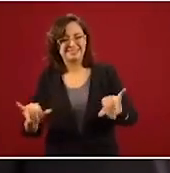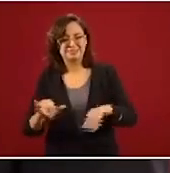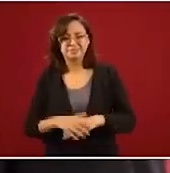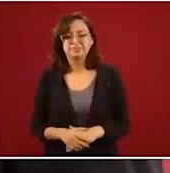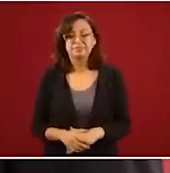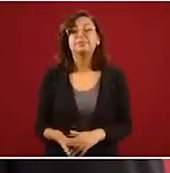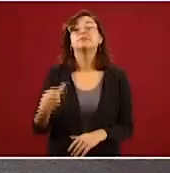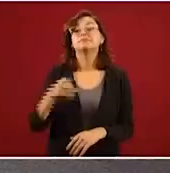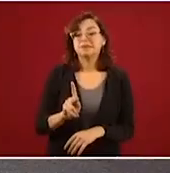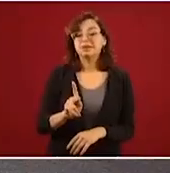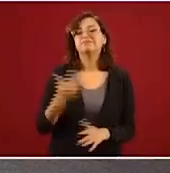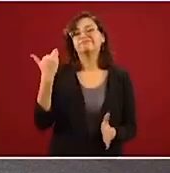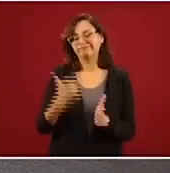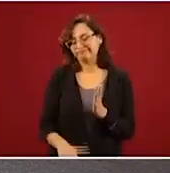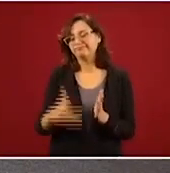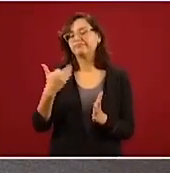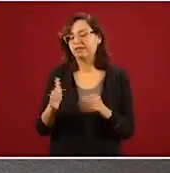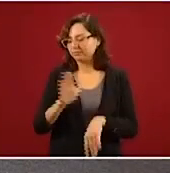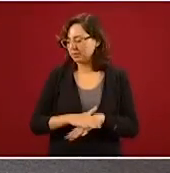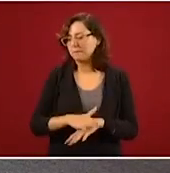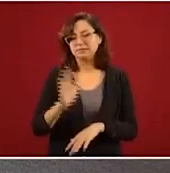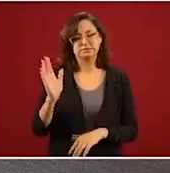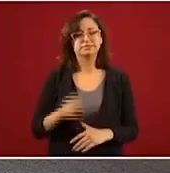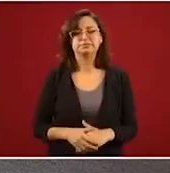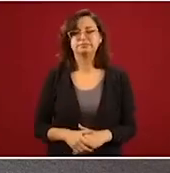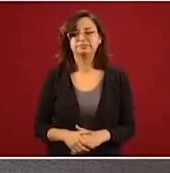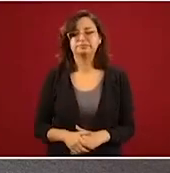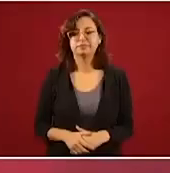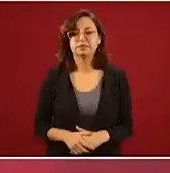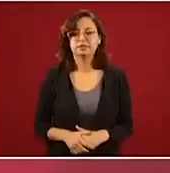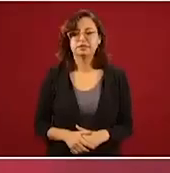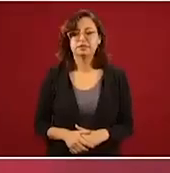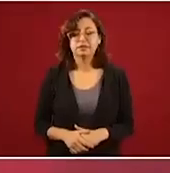pero hace falta todavía mucho. Es que estaba